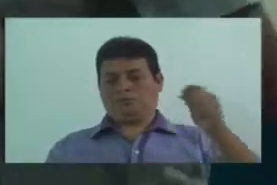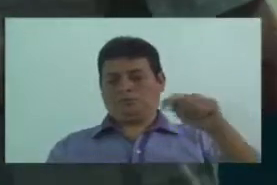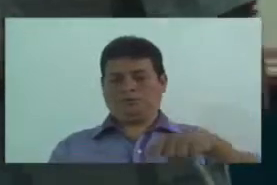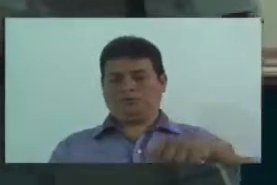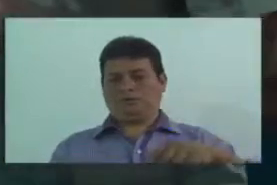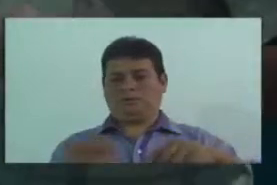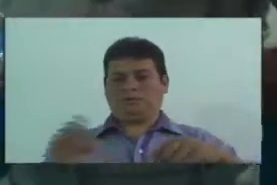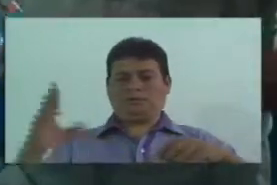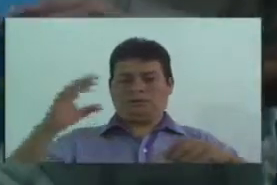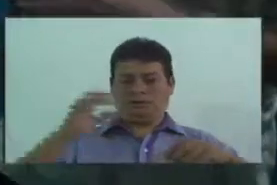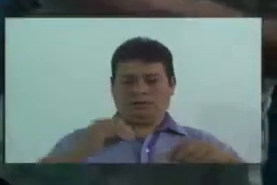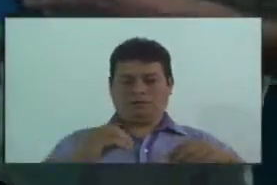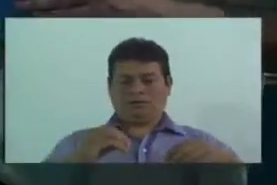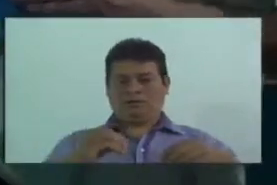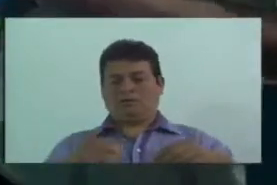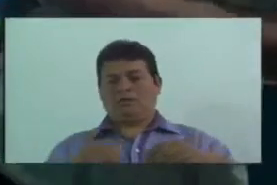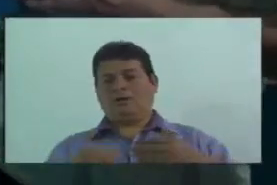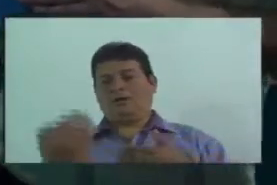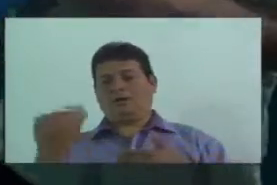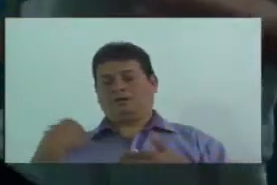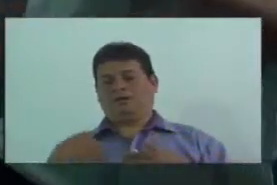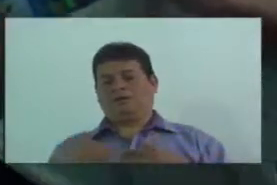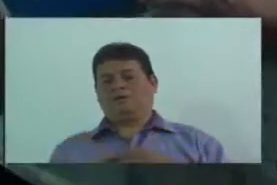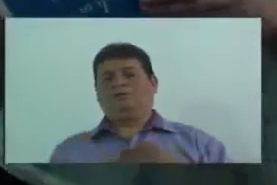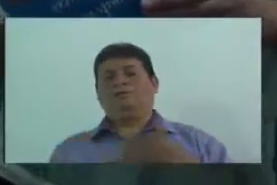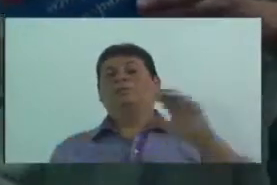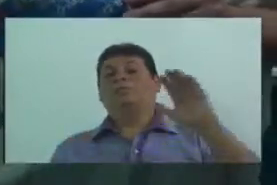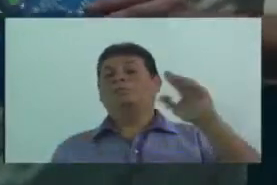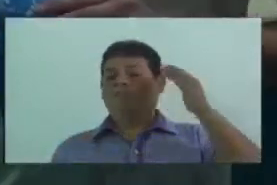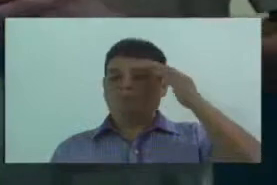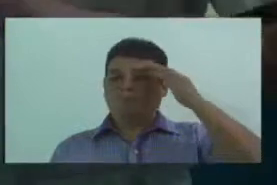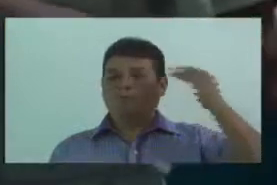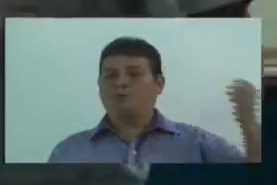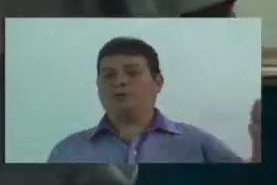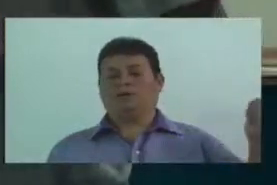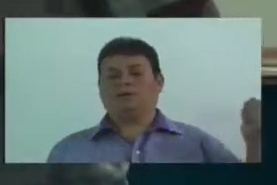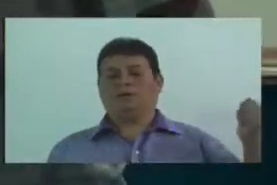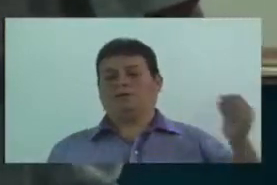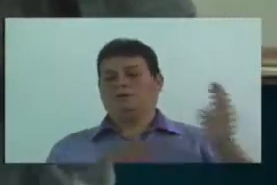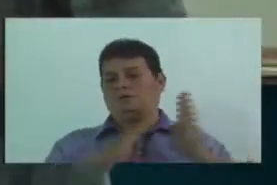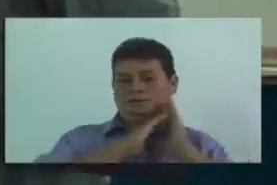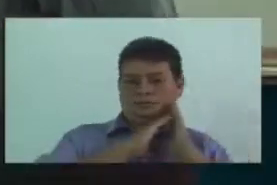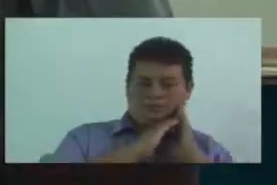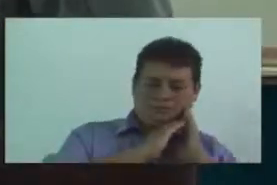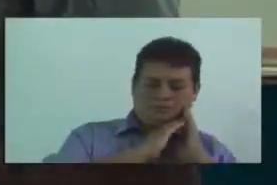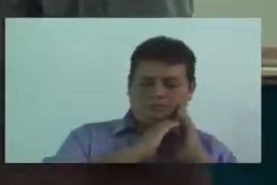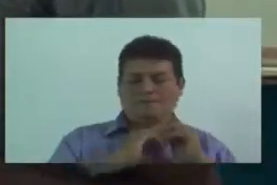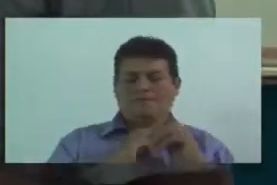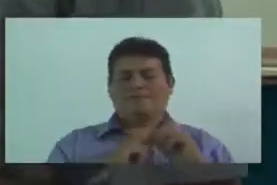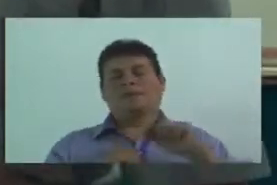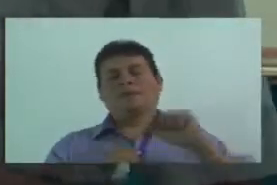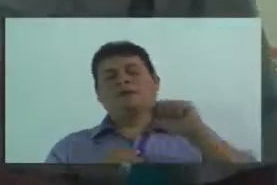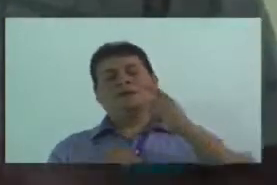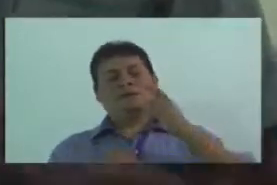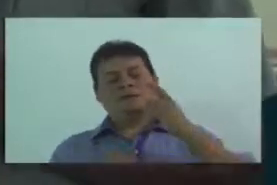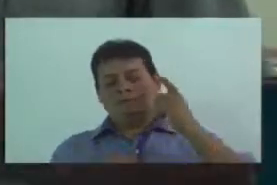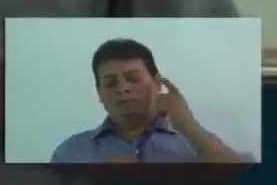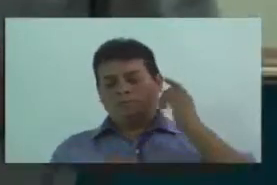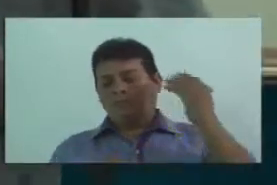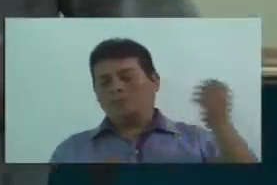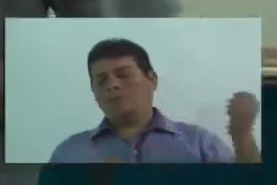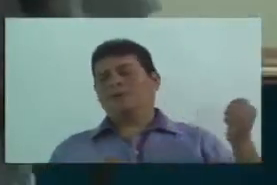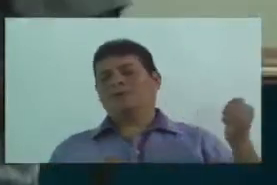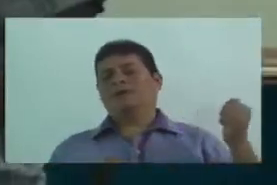fujare catu boi pona oñeno mba. Y catu hanguaisa opu a. Ko emo ve omba apo